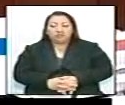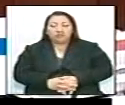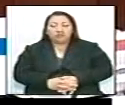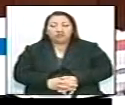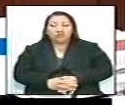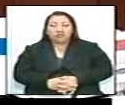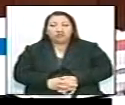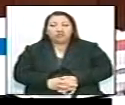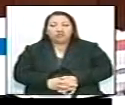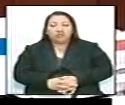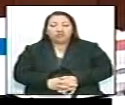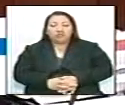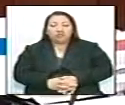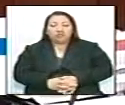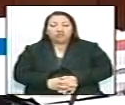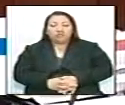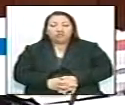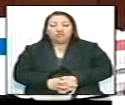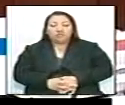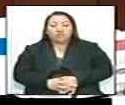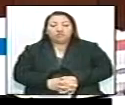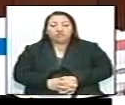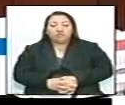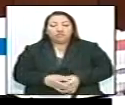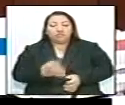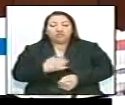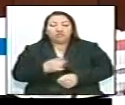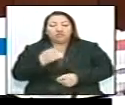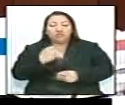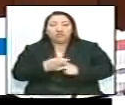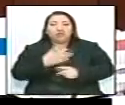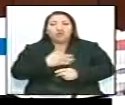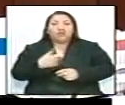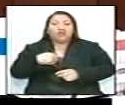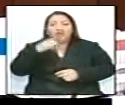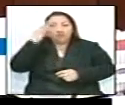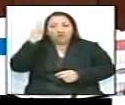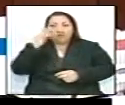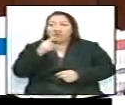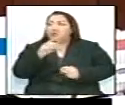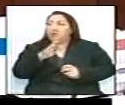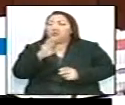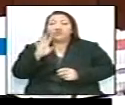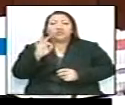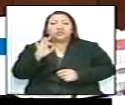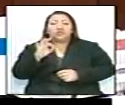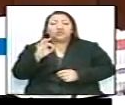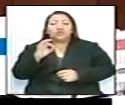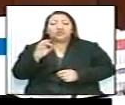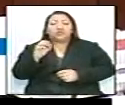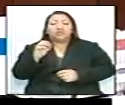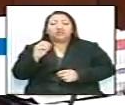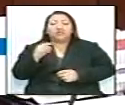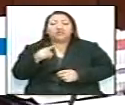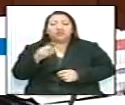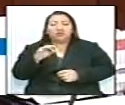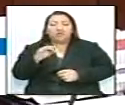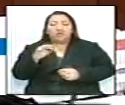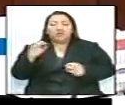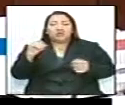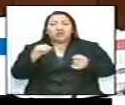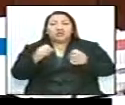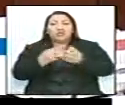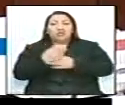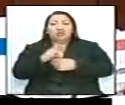mandatario del Perú, el señor Alberto Fujimori, 19 de septiembre del 2000, presenta un proyecto de